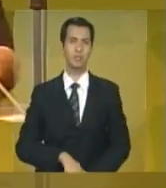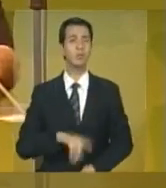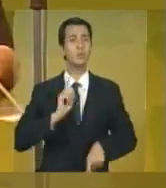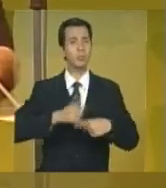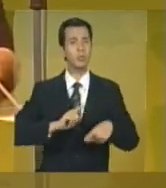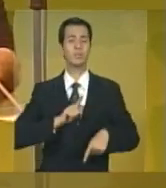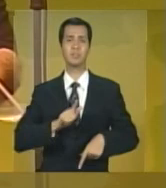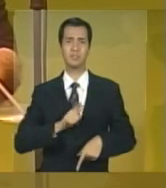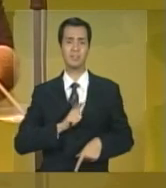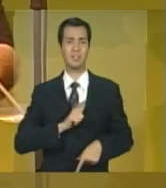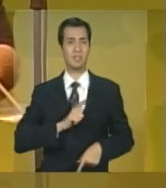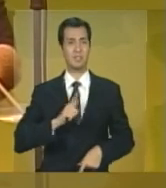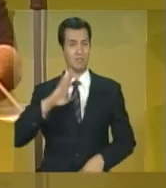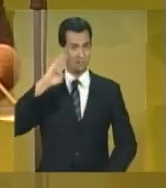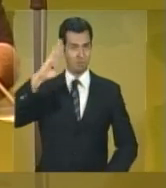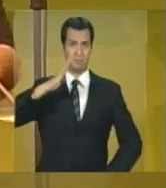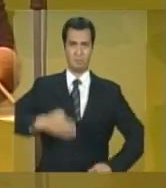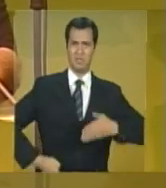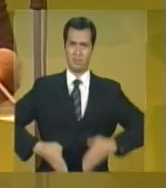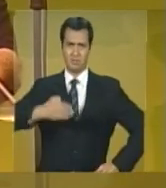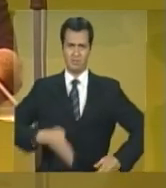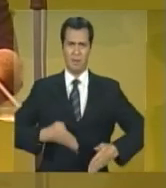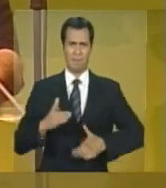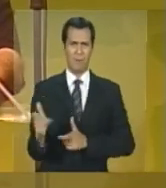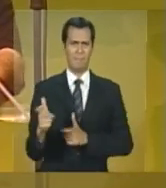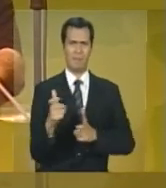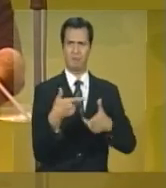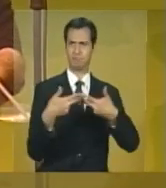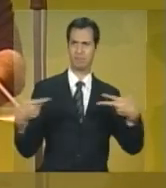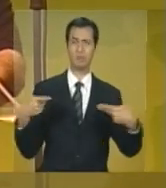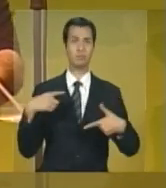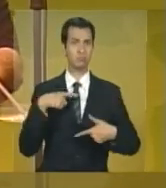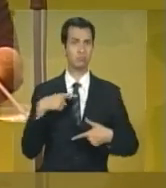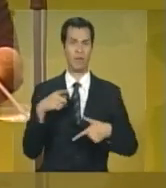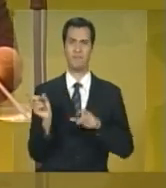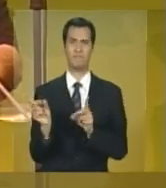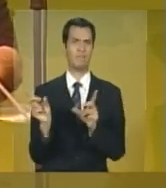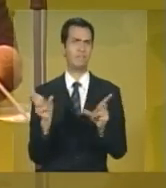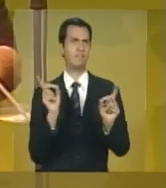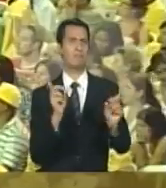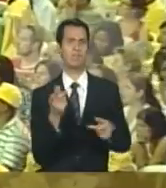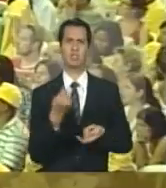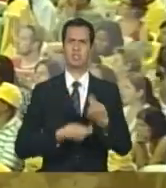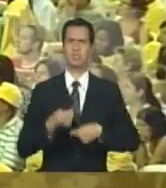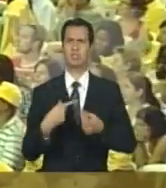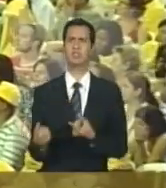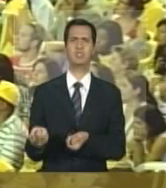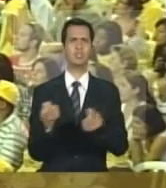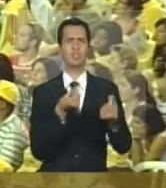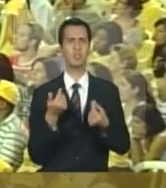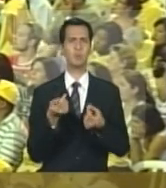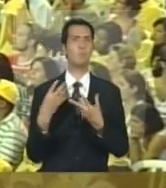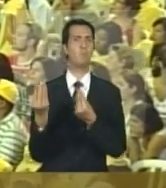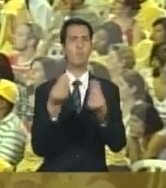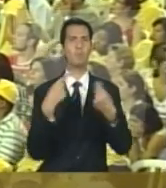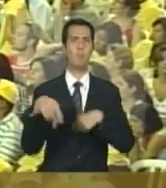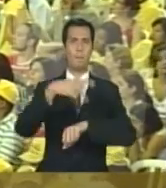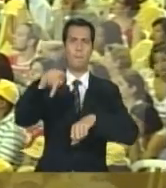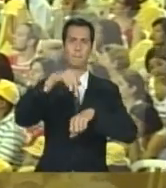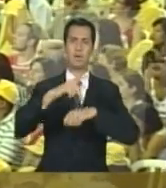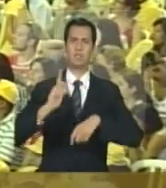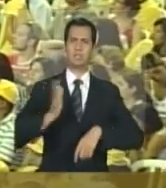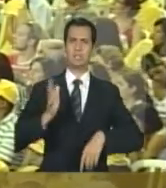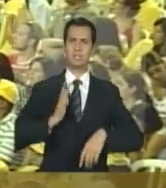gastos militares de defensa y de seguridad de los llamados países industrializados